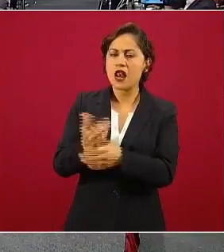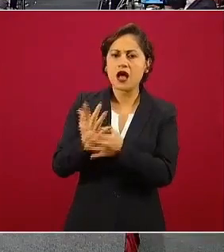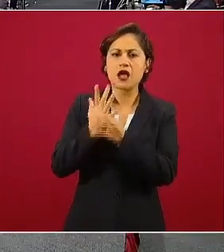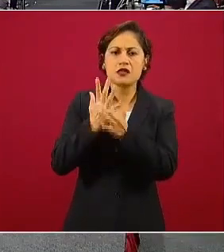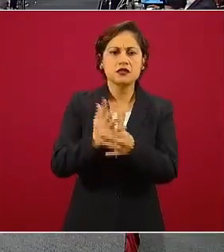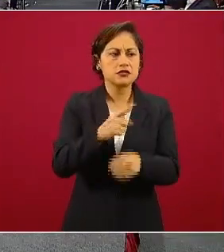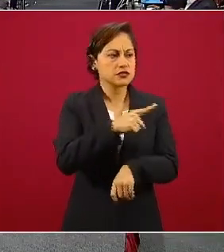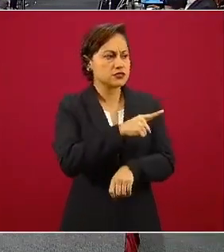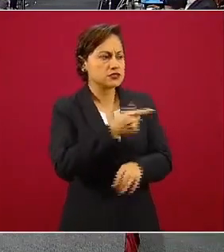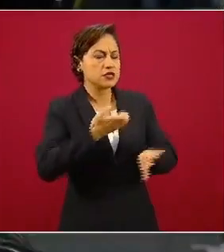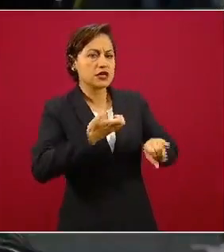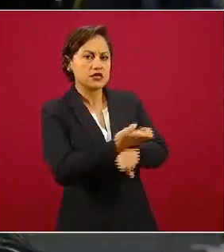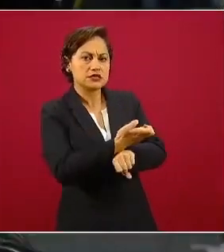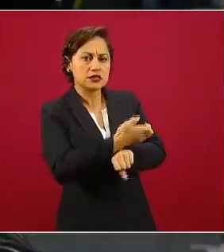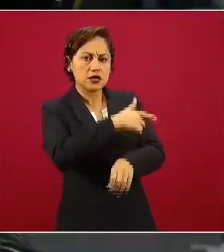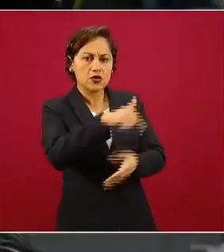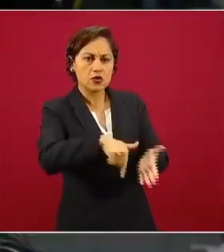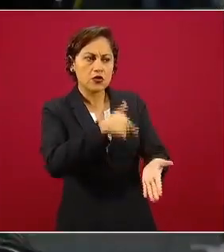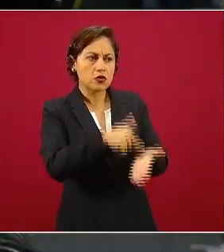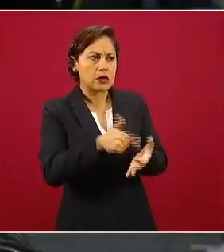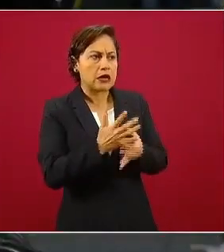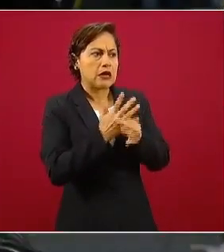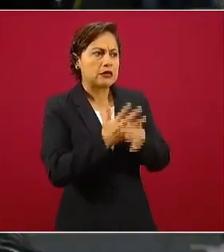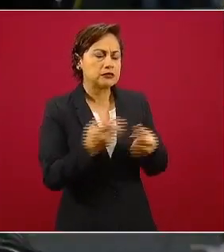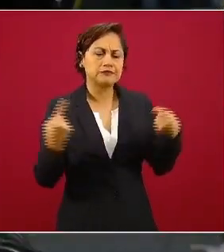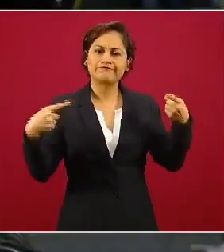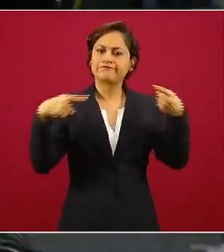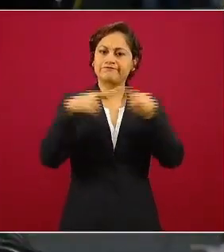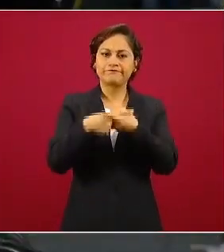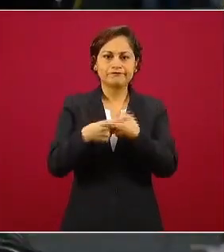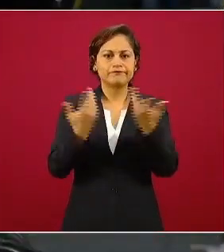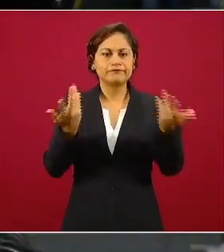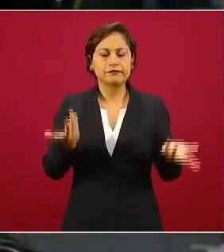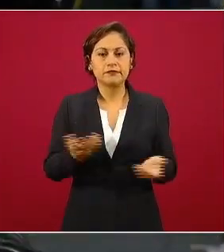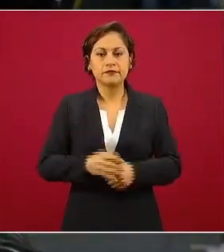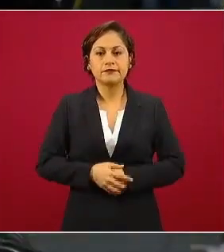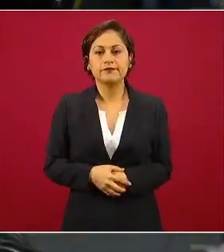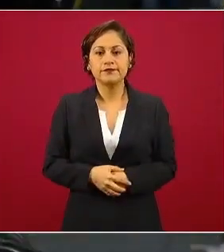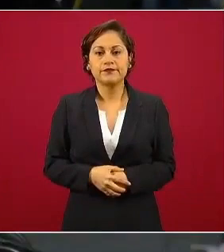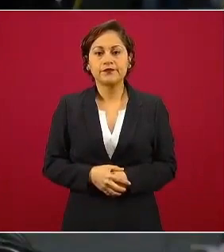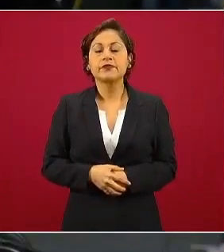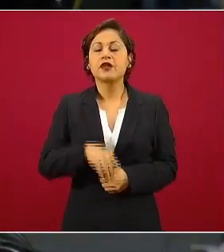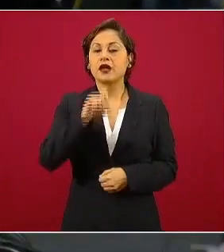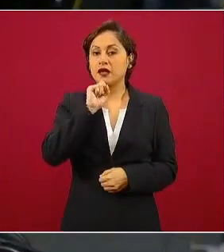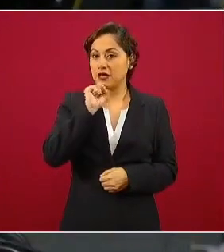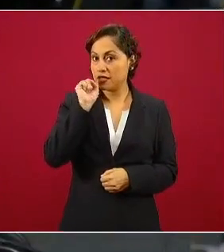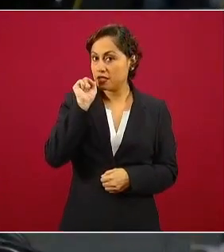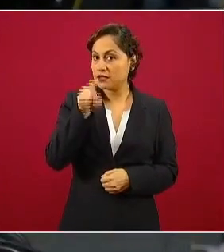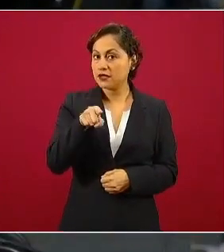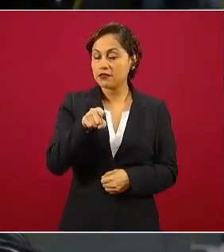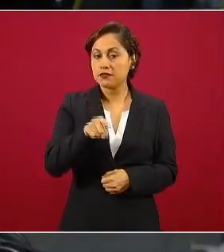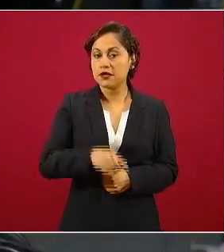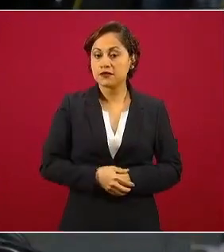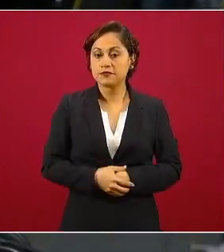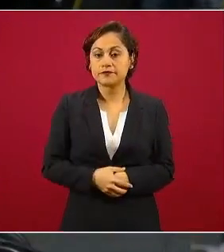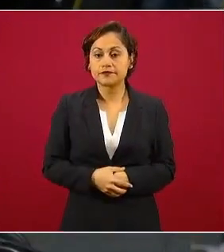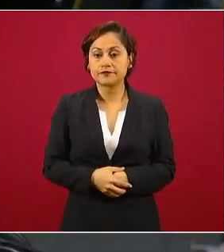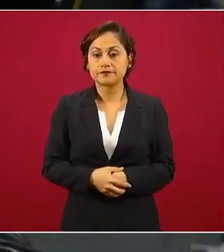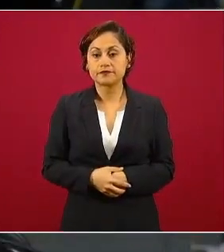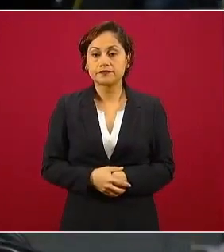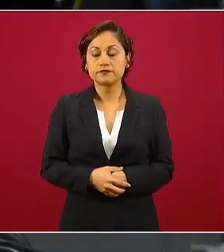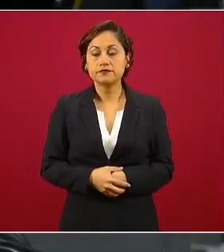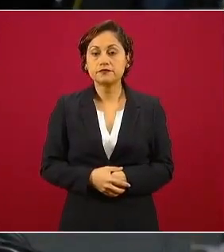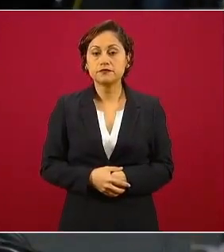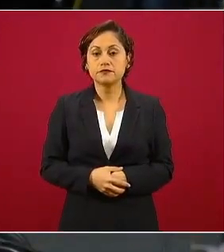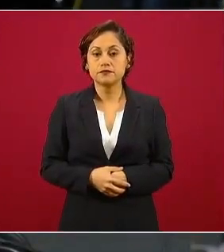nivel regional? Y también, bueno, pues lo que tiene que ver con el tema, sobre todo cuando la responsabilidad